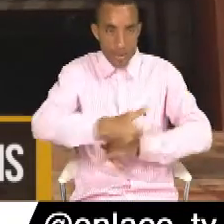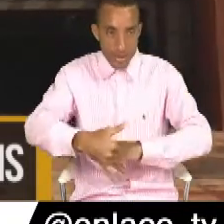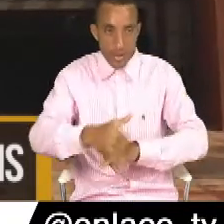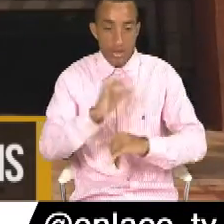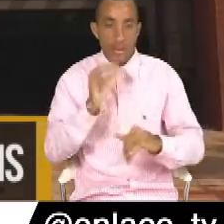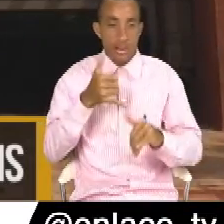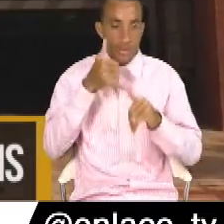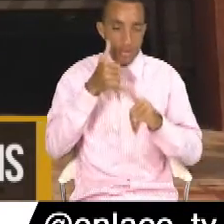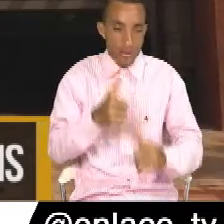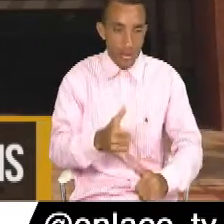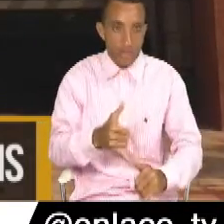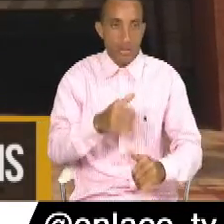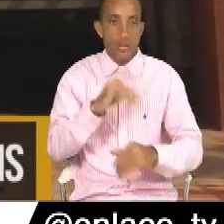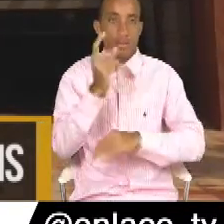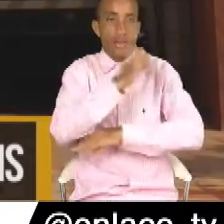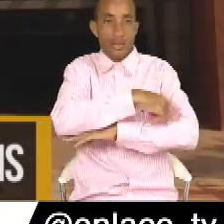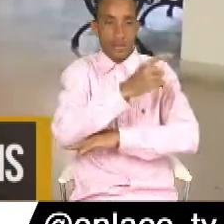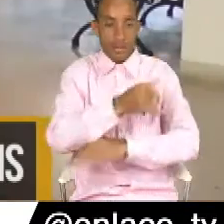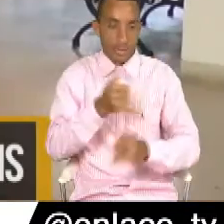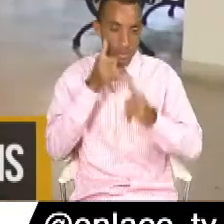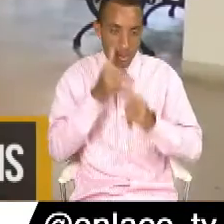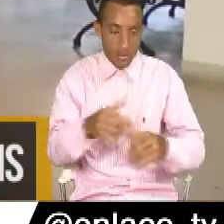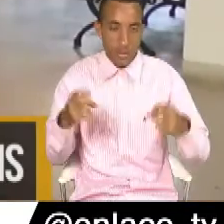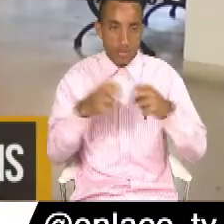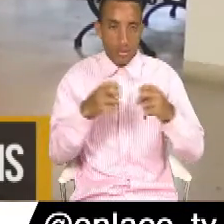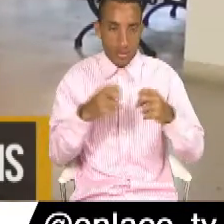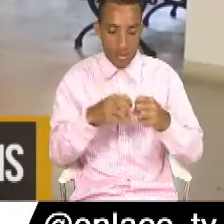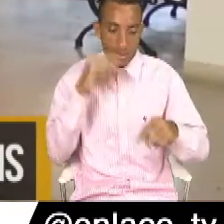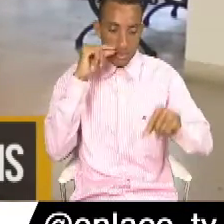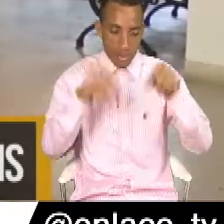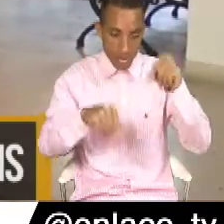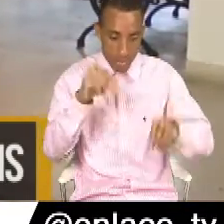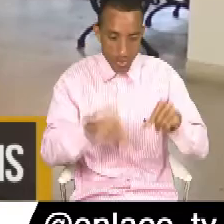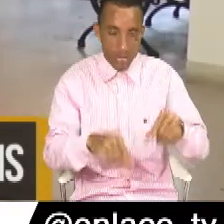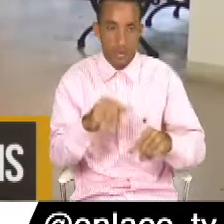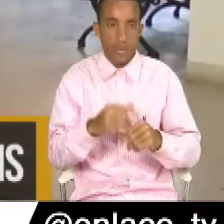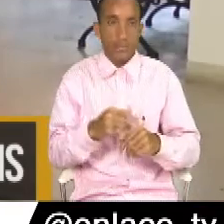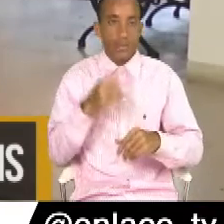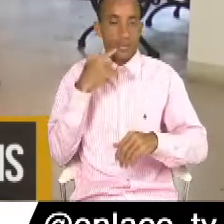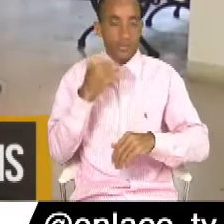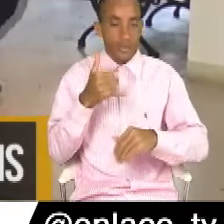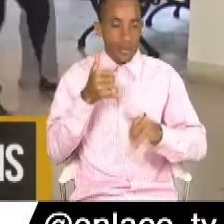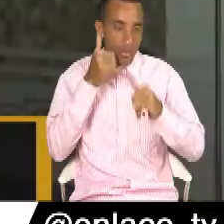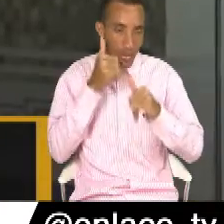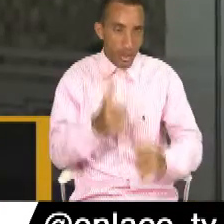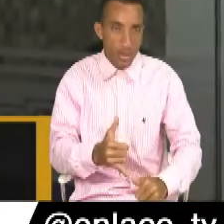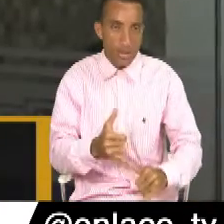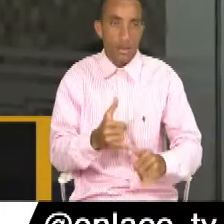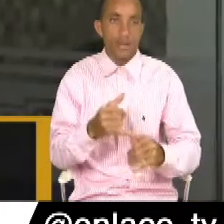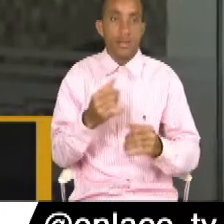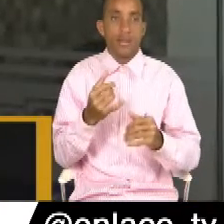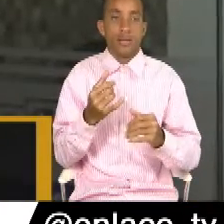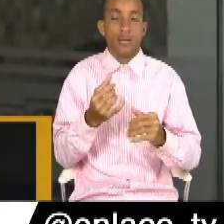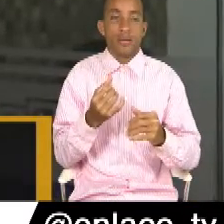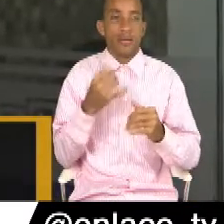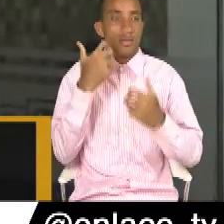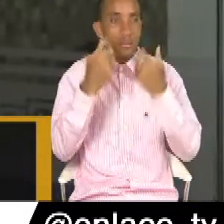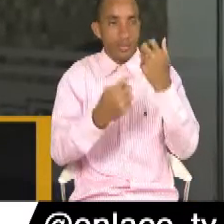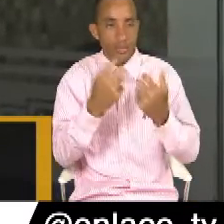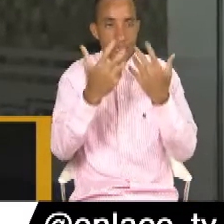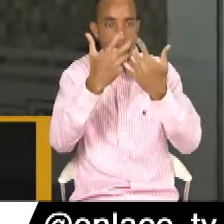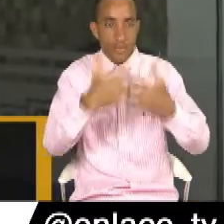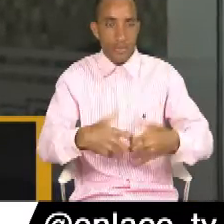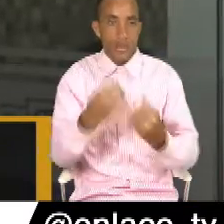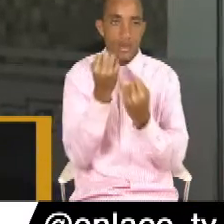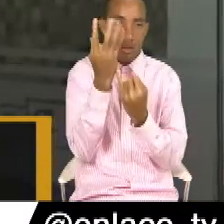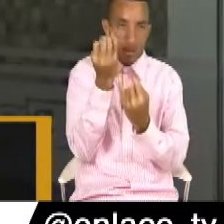petróleos, ingeniería eléctrica, ingeniería electrónica, mecánica e ingeniería industrial. Además ya están abiertas las inscripciones también para los programas que tenemos en